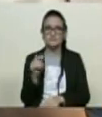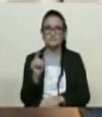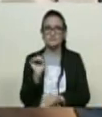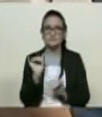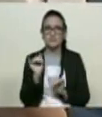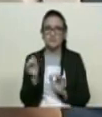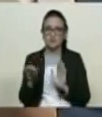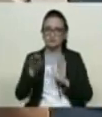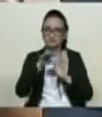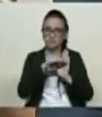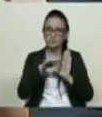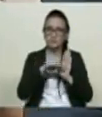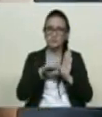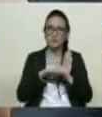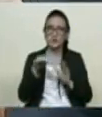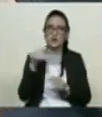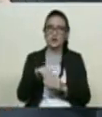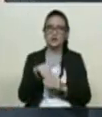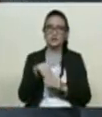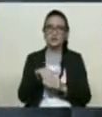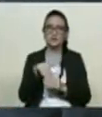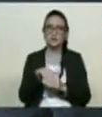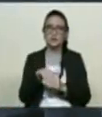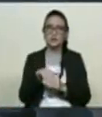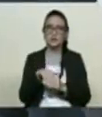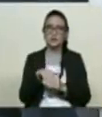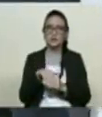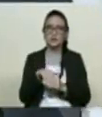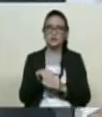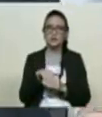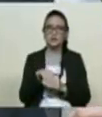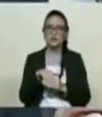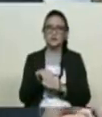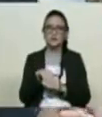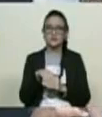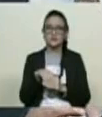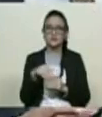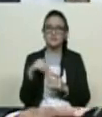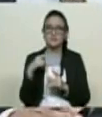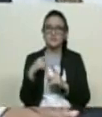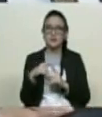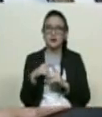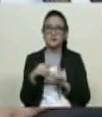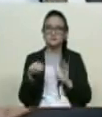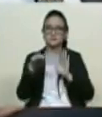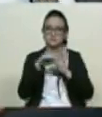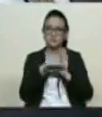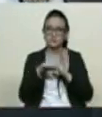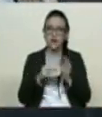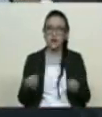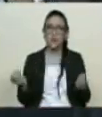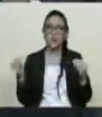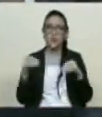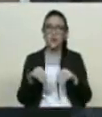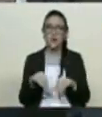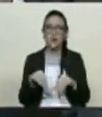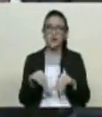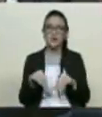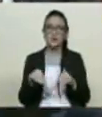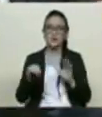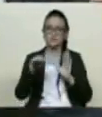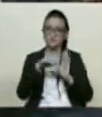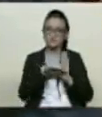de las garantías electorales. A ellas se le suman, además, los puntos contenidos en el acuerdo de